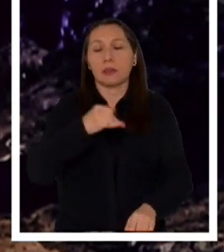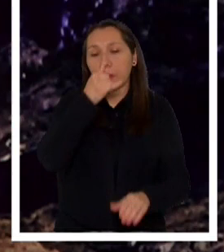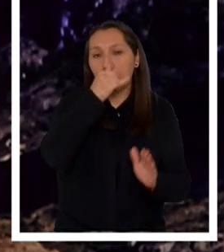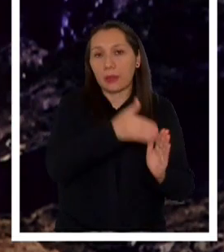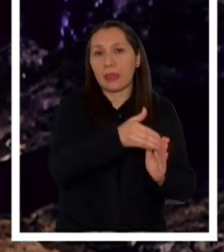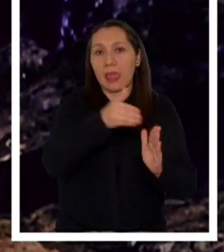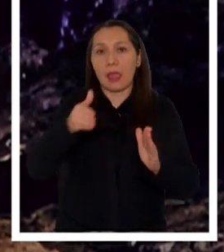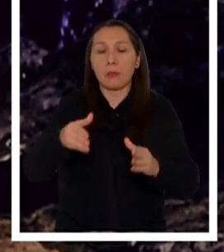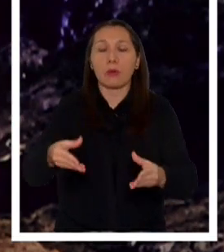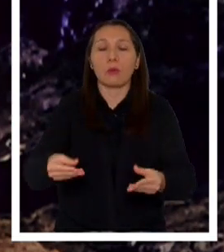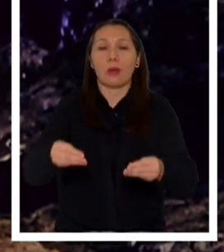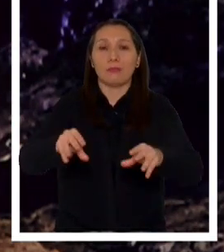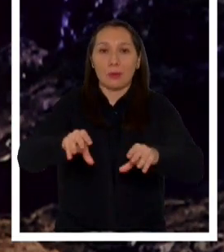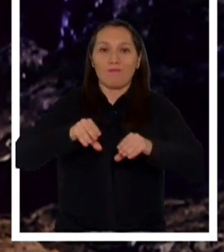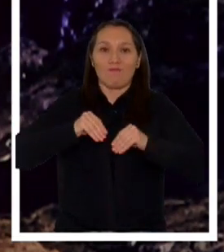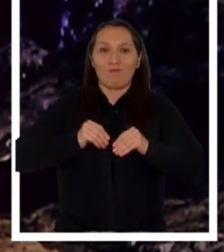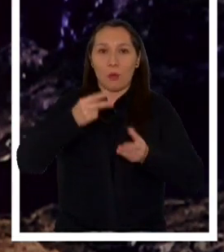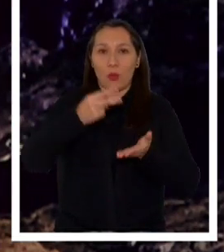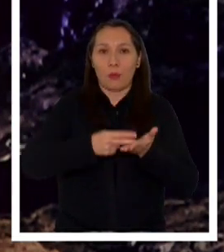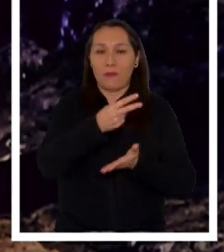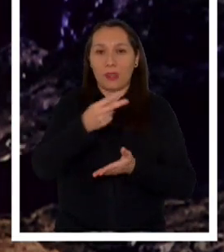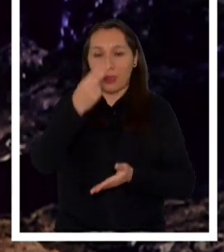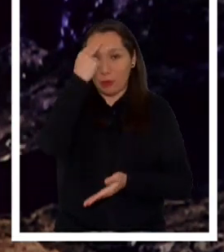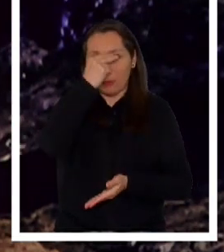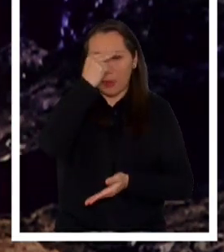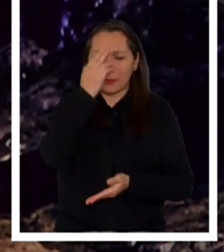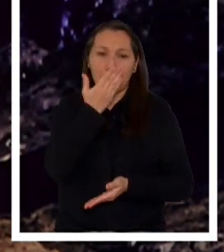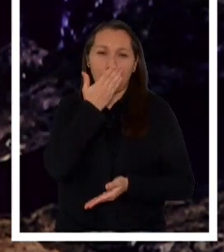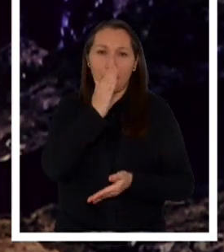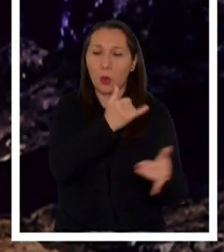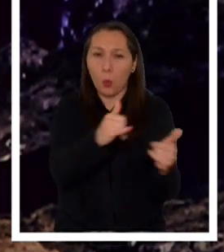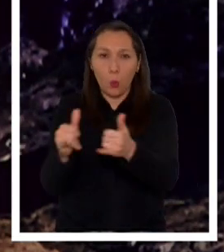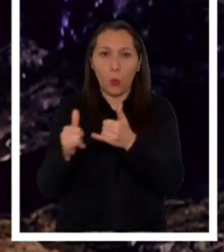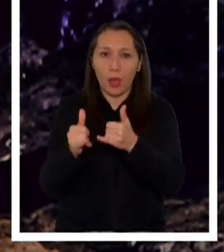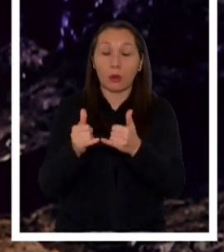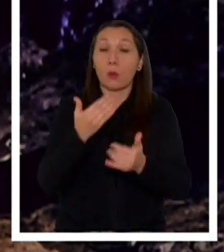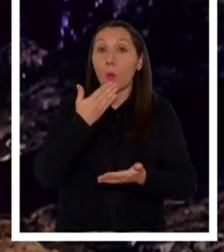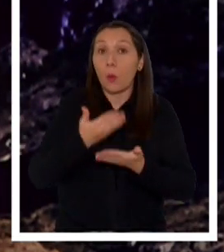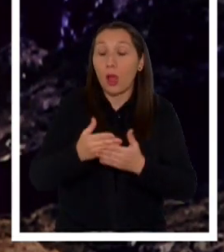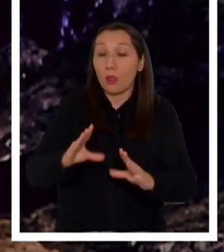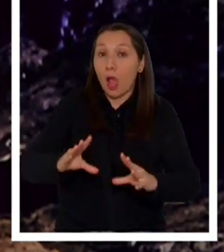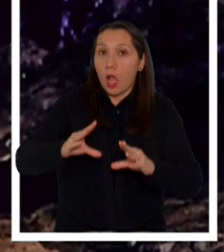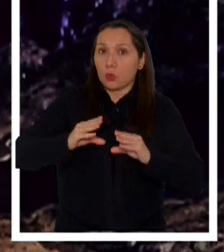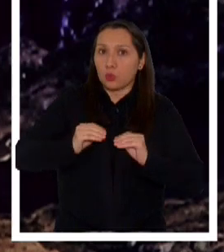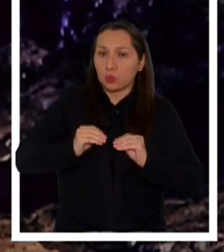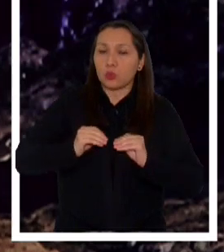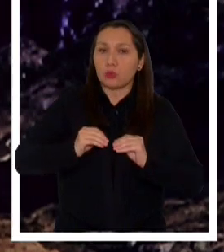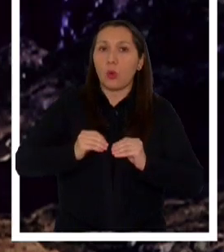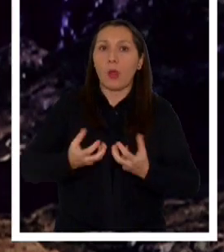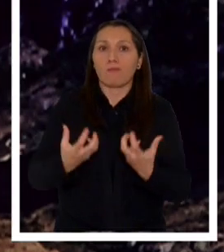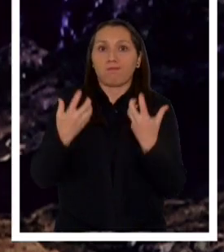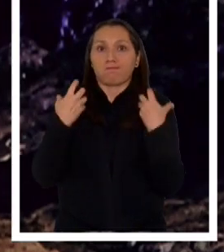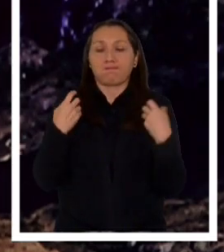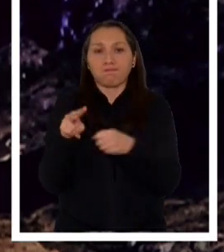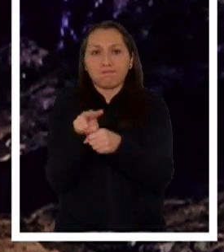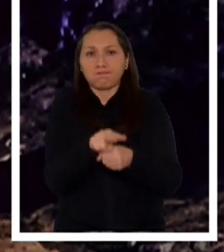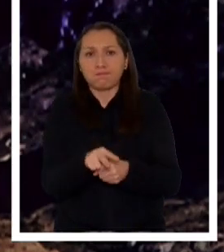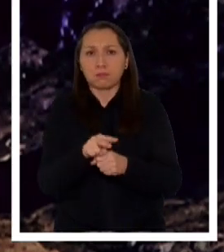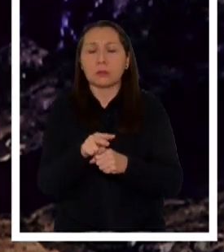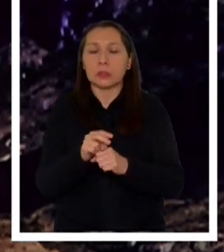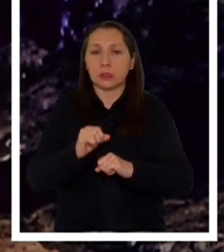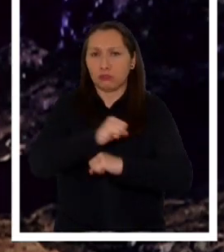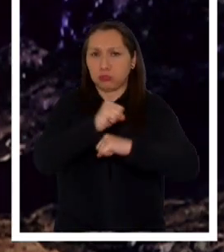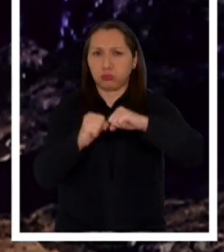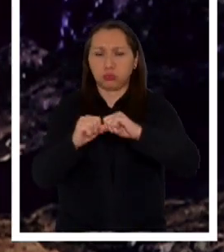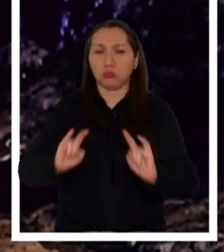periodo que asumimos en marzo del dos para llegar con los mejores juegos posibles cuando asumimos la administración las obras de